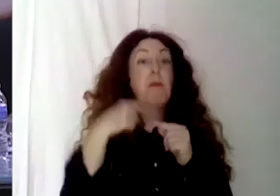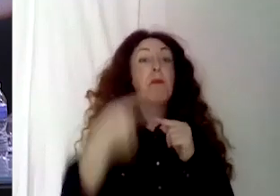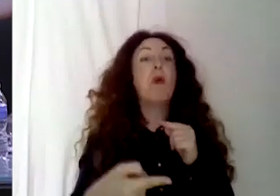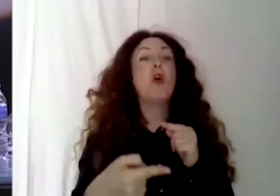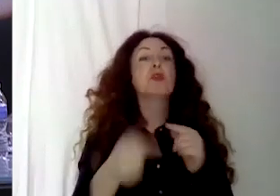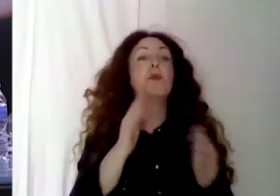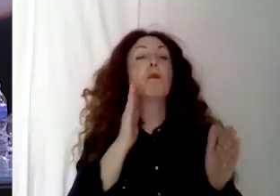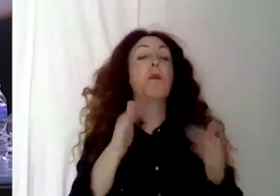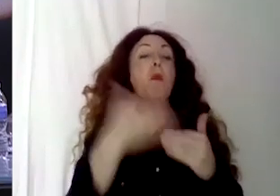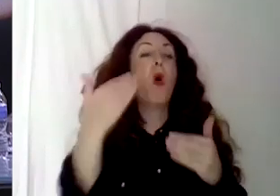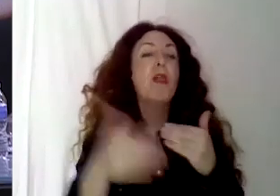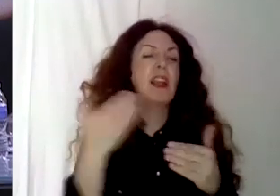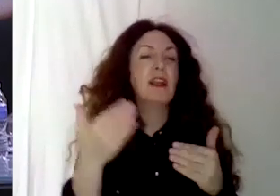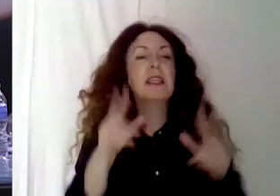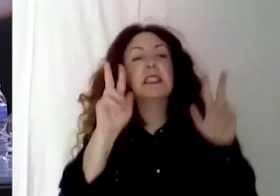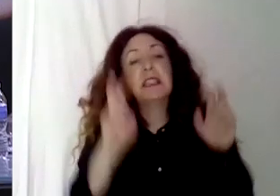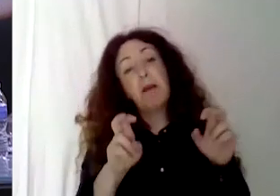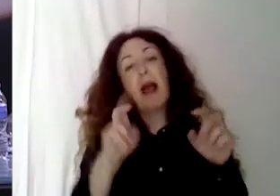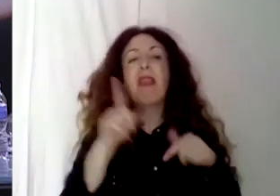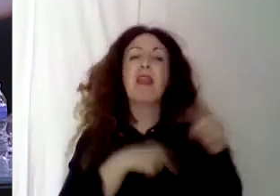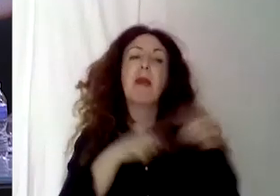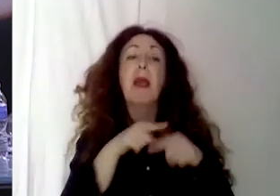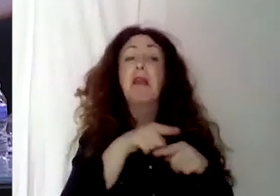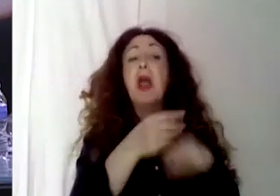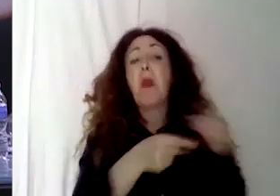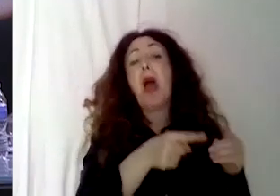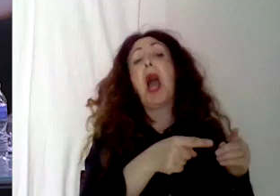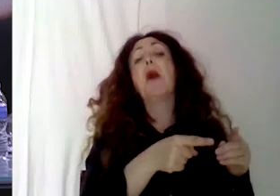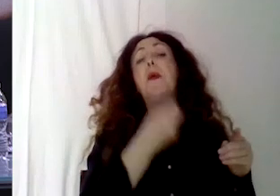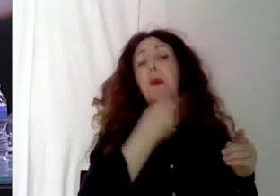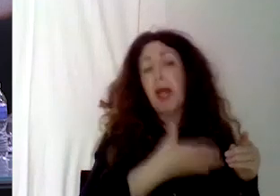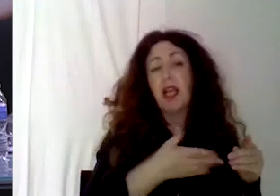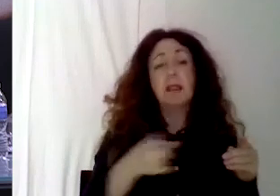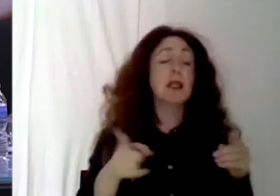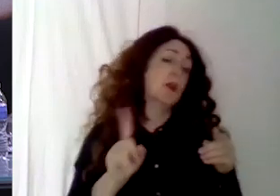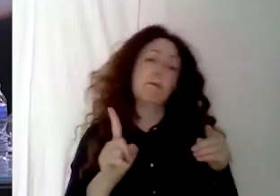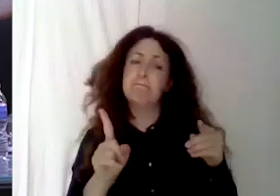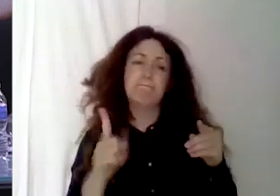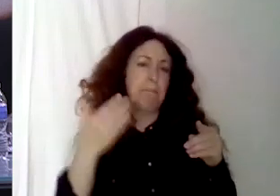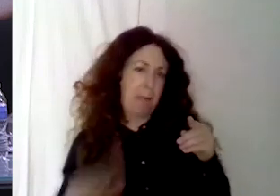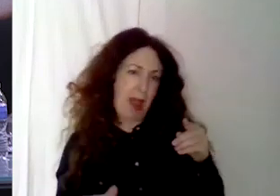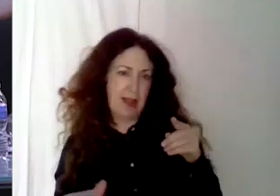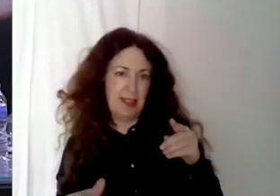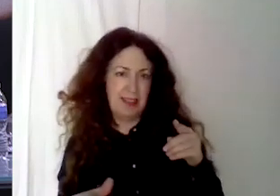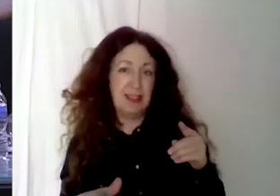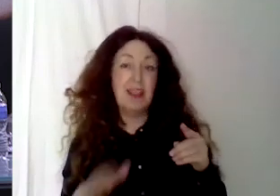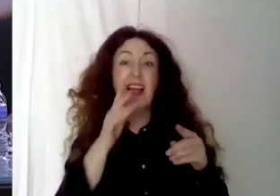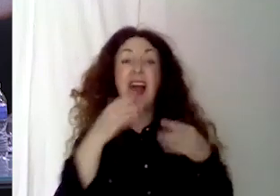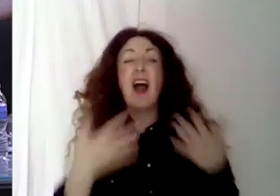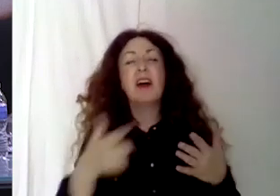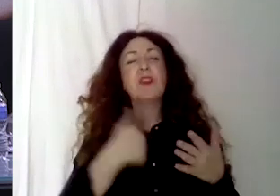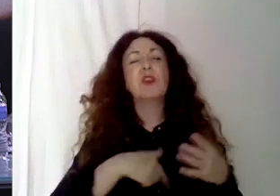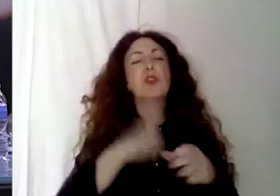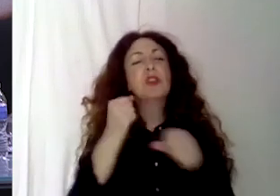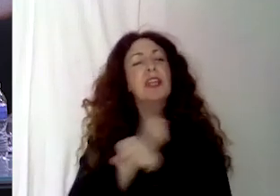relativista. Según quien lo haga, está bien, según quien lo haga, no. Es interesante. Sin embargo, lo que vamos a trabajar es la modernidad, no la